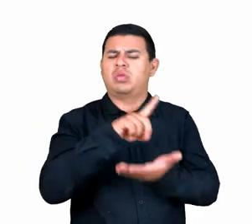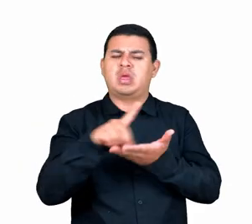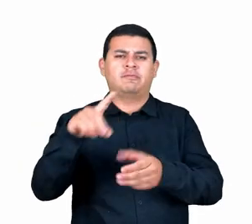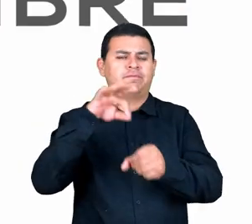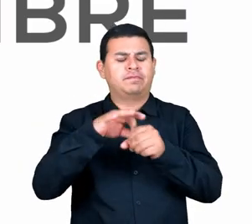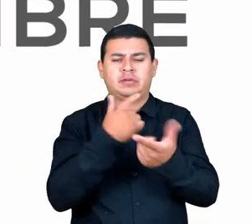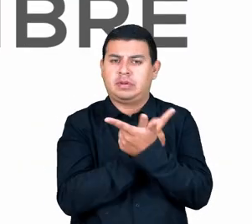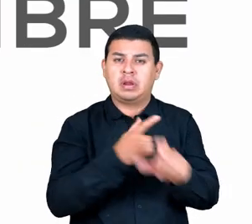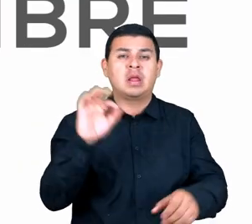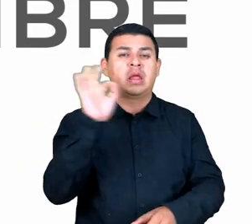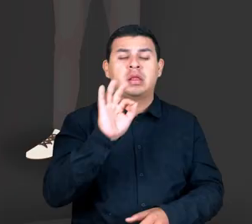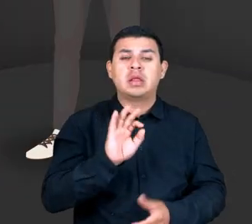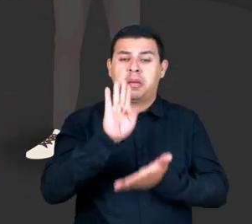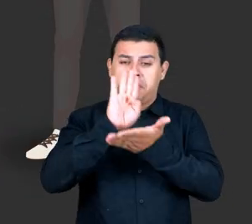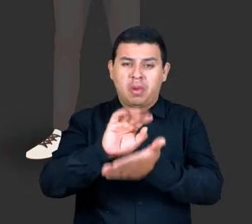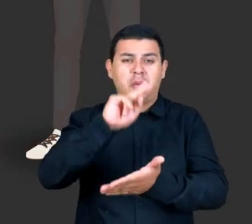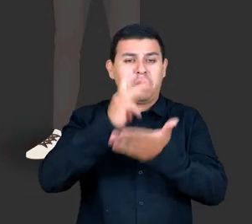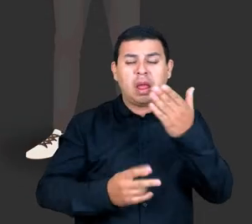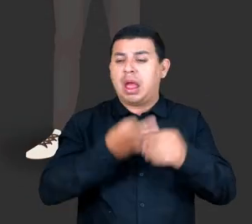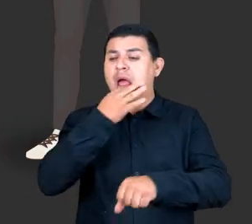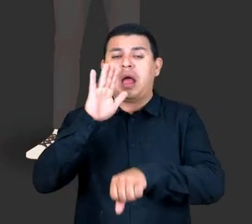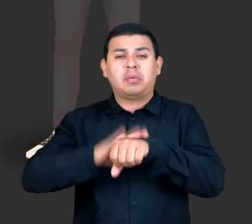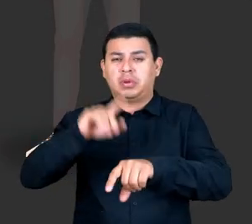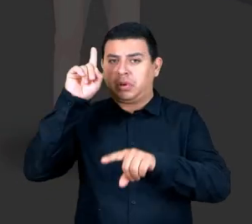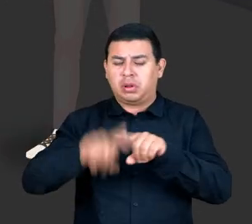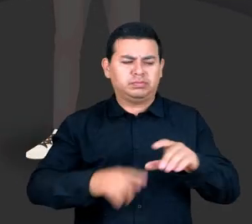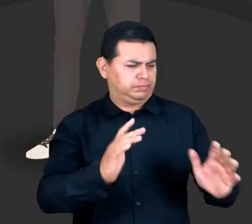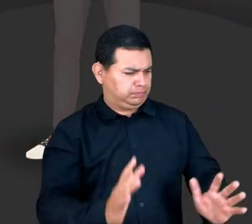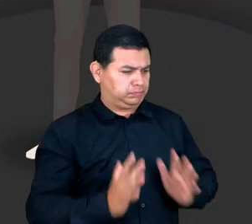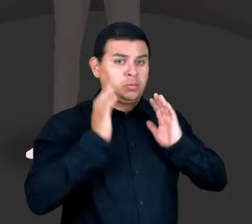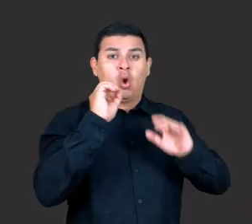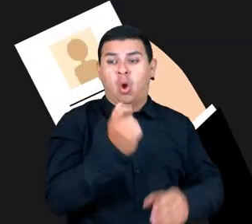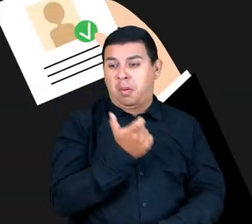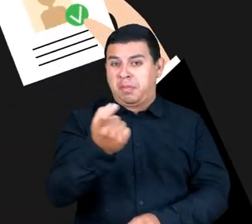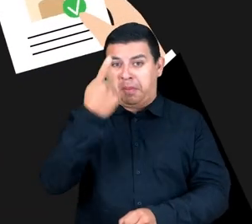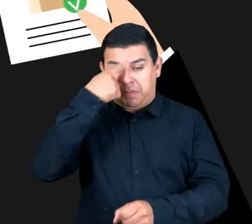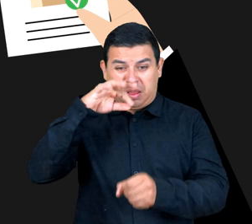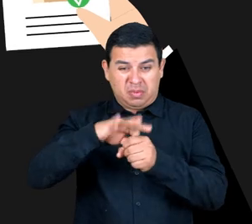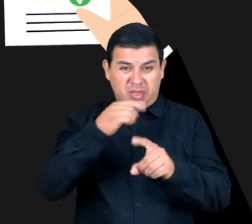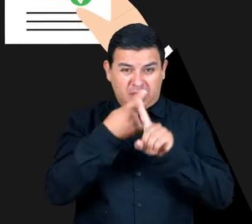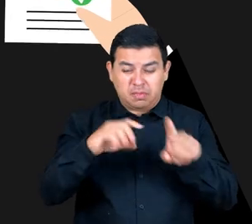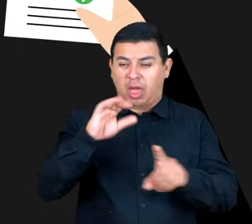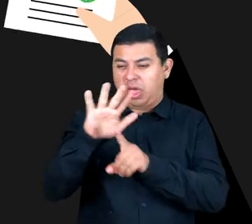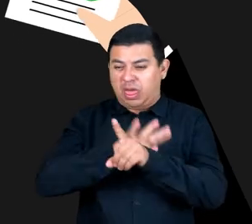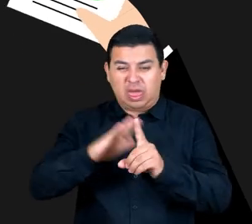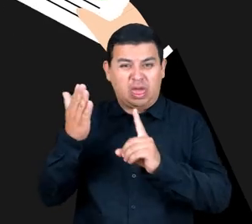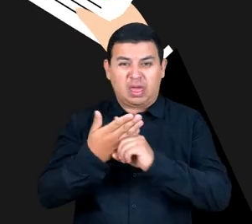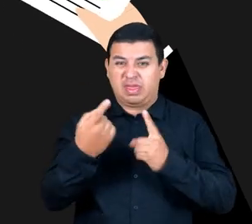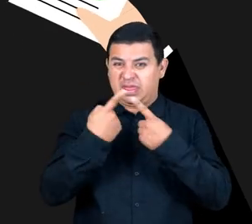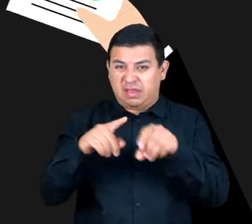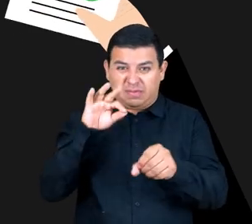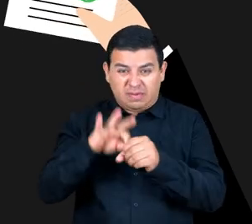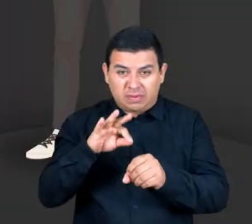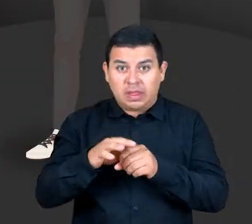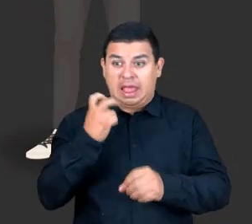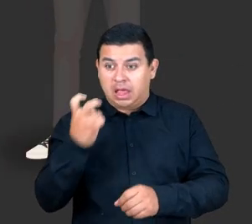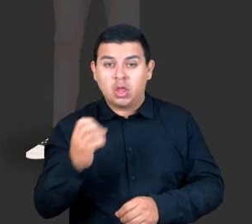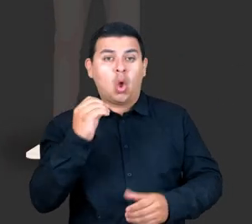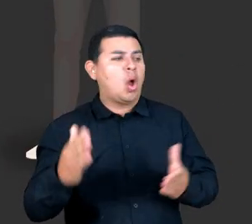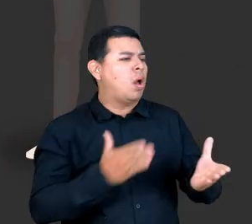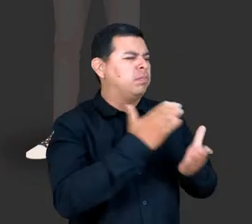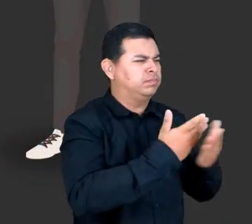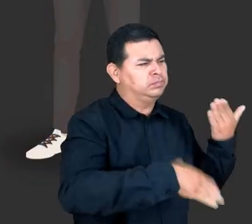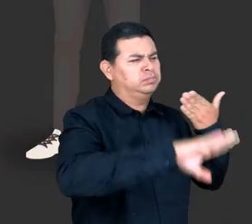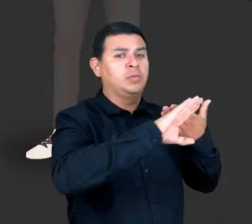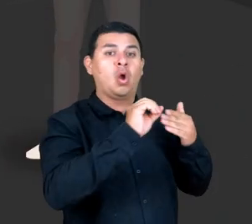Ya hecho, hay un dachi kunimi un taruco kunina kuana programa un taru kunina kuina. Asa cuesta na yo, tabana kun kayun, taru sayu